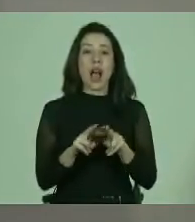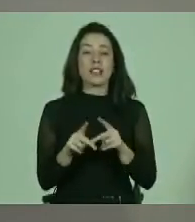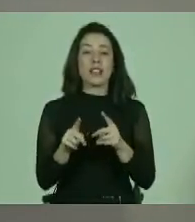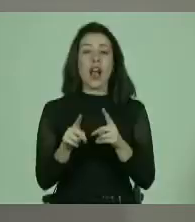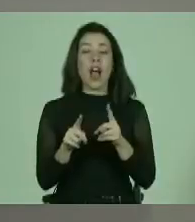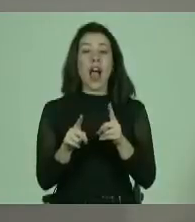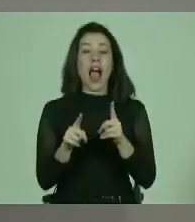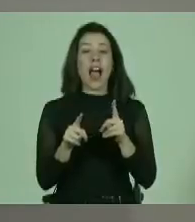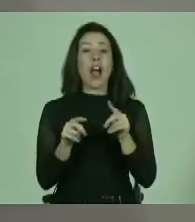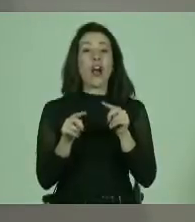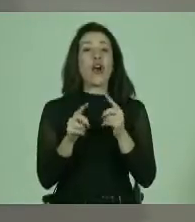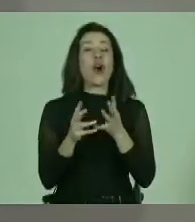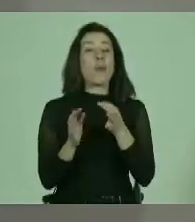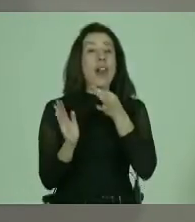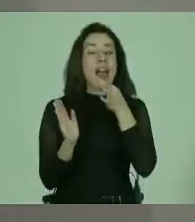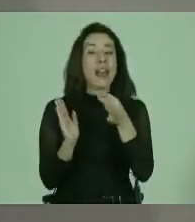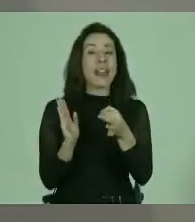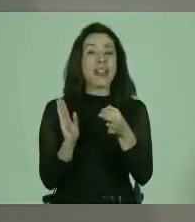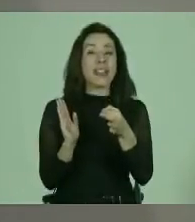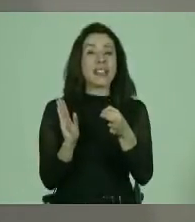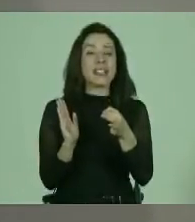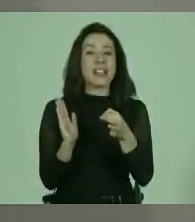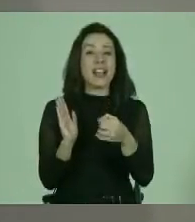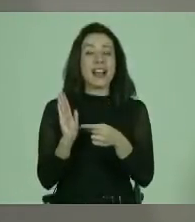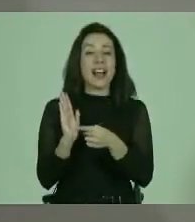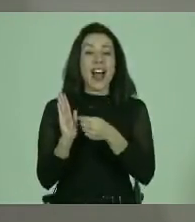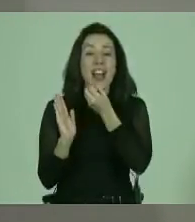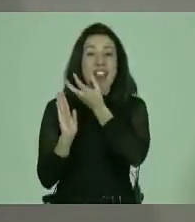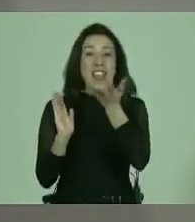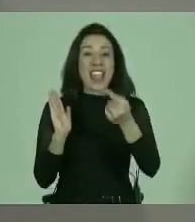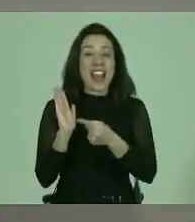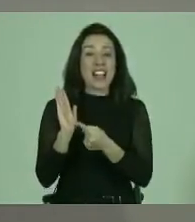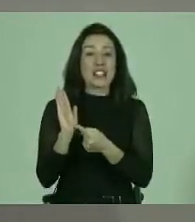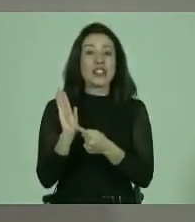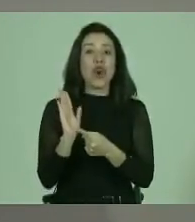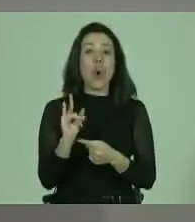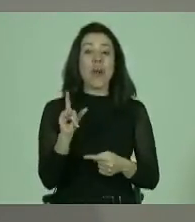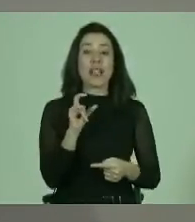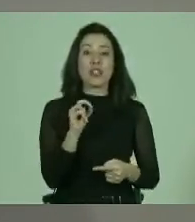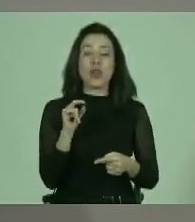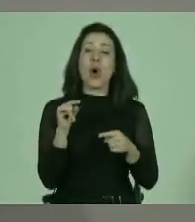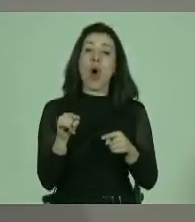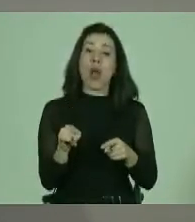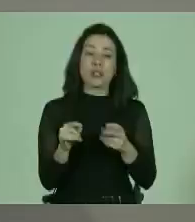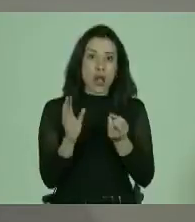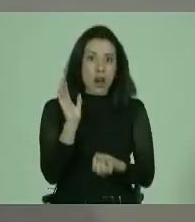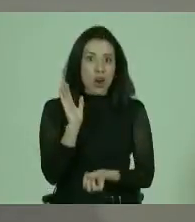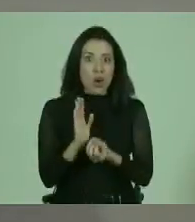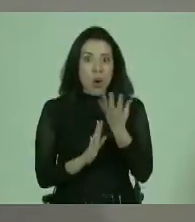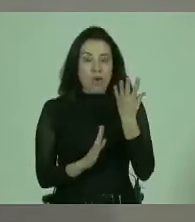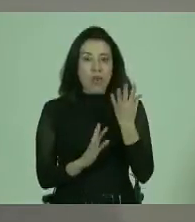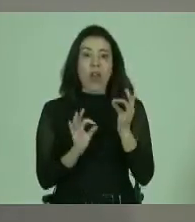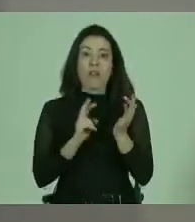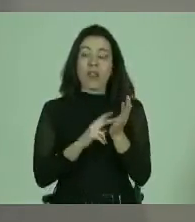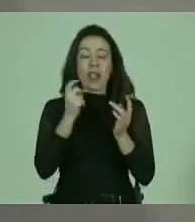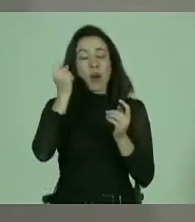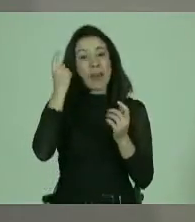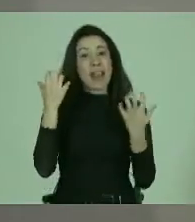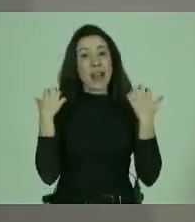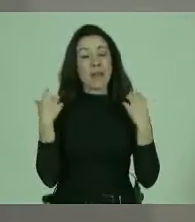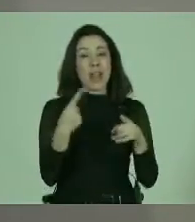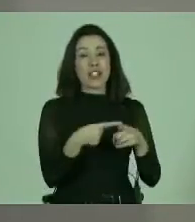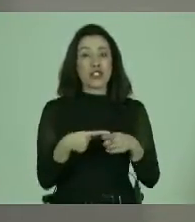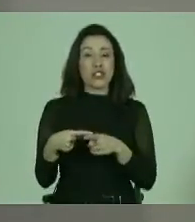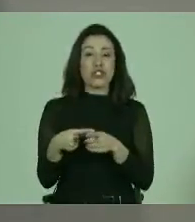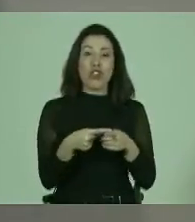traída aquí como la trae la declaración de la unesco es una novedad y efectivamente entender que la responsabilidad